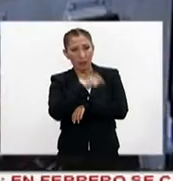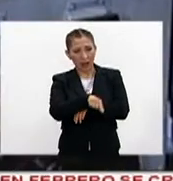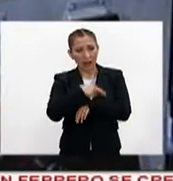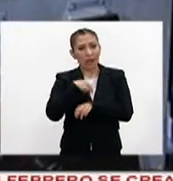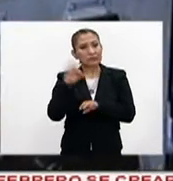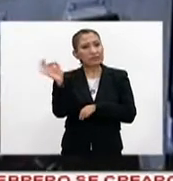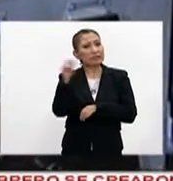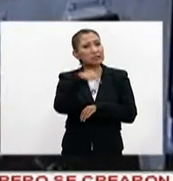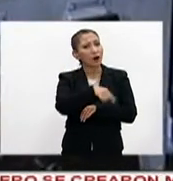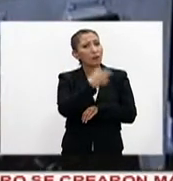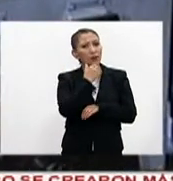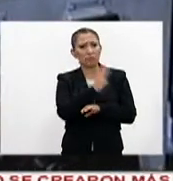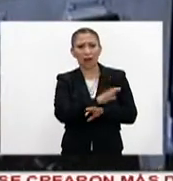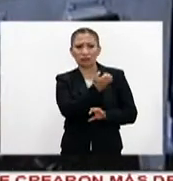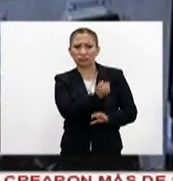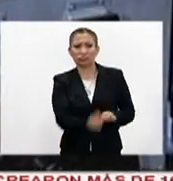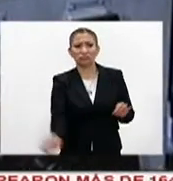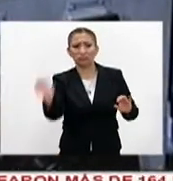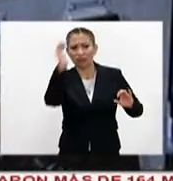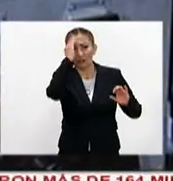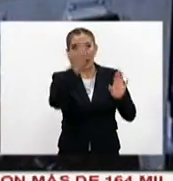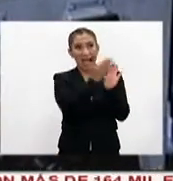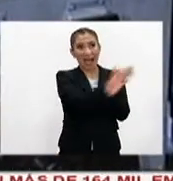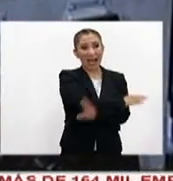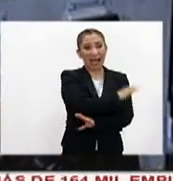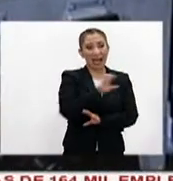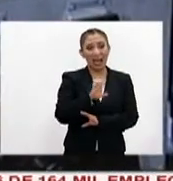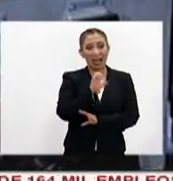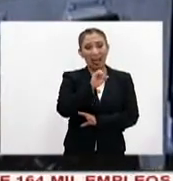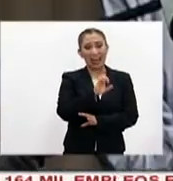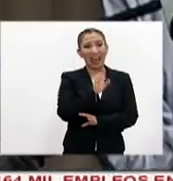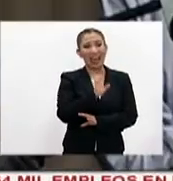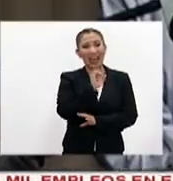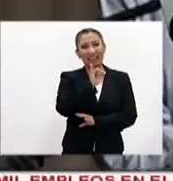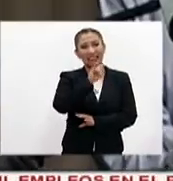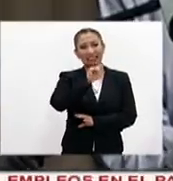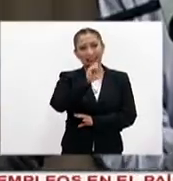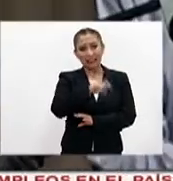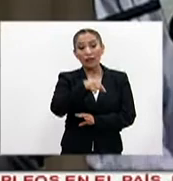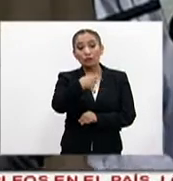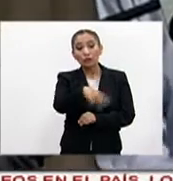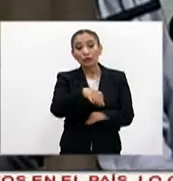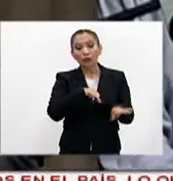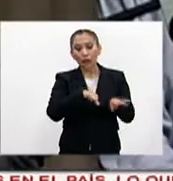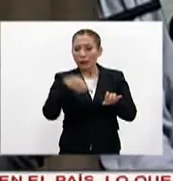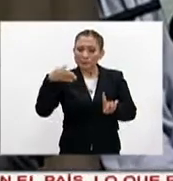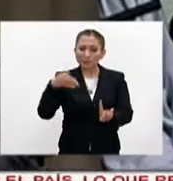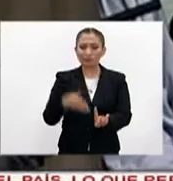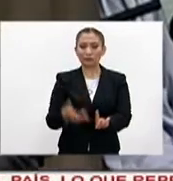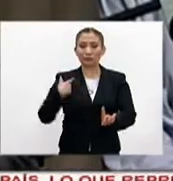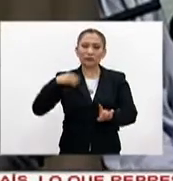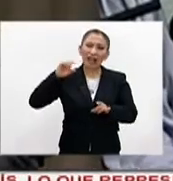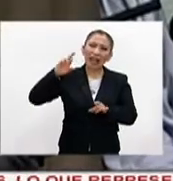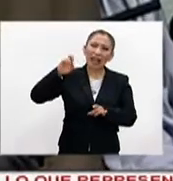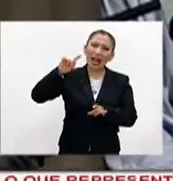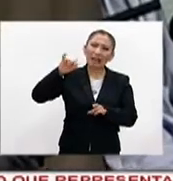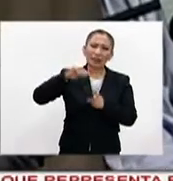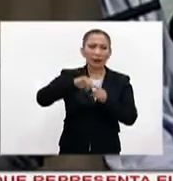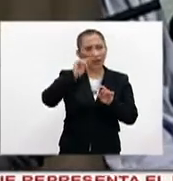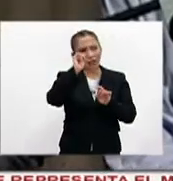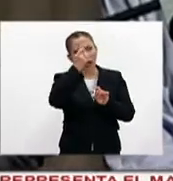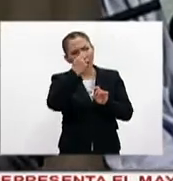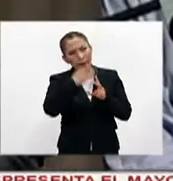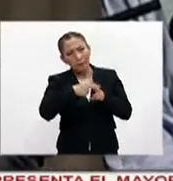fue probablemente el físico más conocido desde los tiempos de Albert Einstein. Muchos de sus trabajos se centraron en unir la relatividad y la